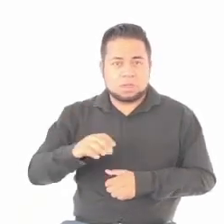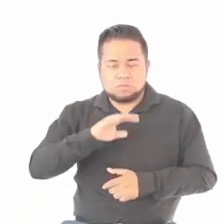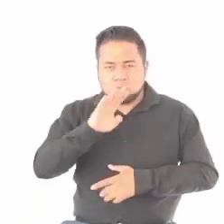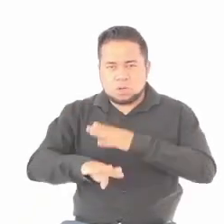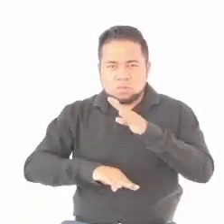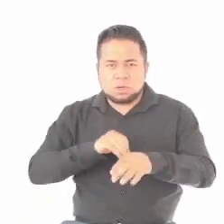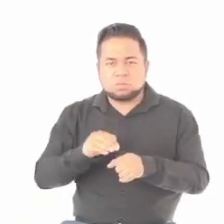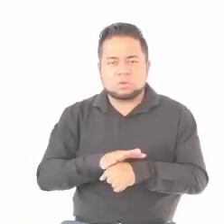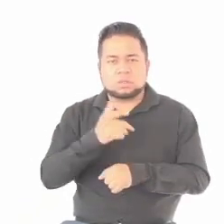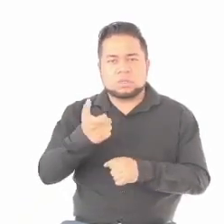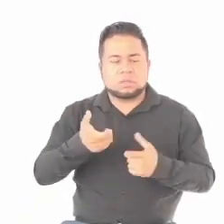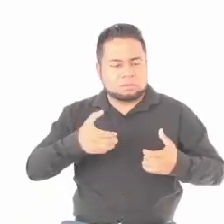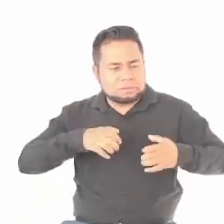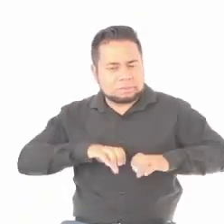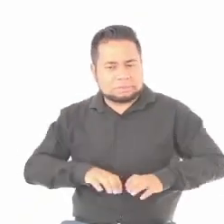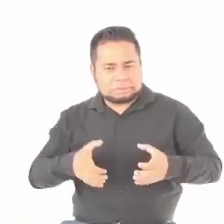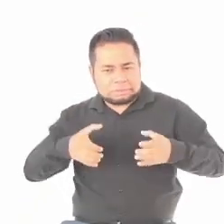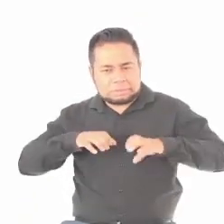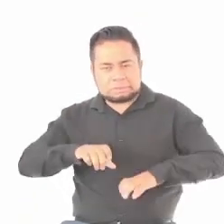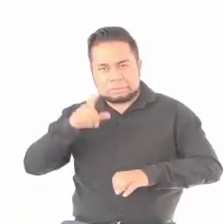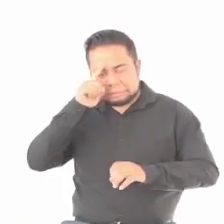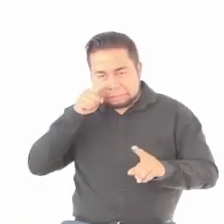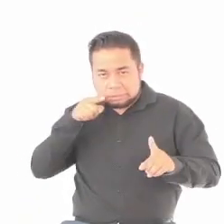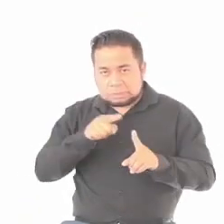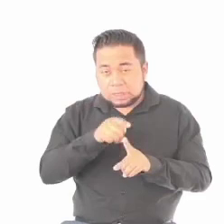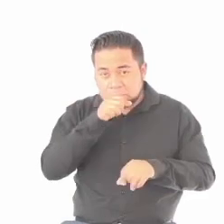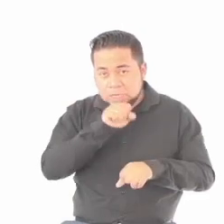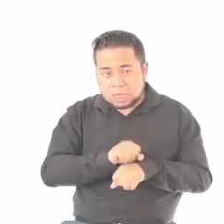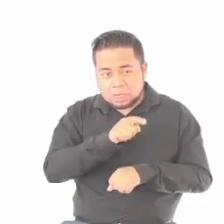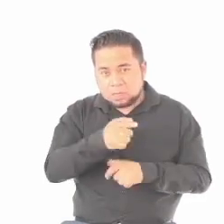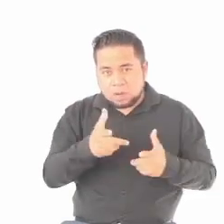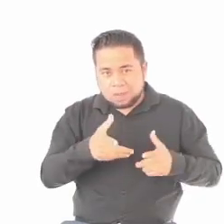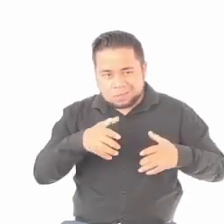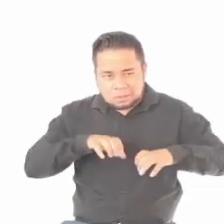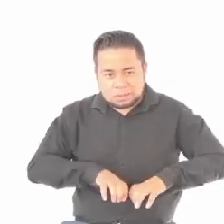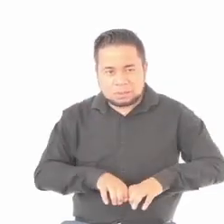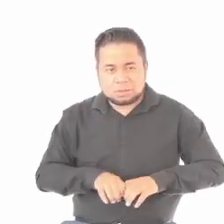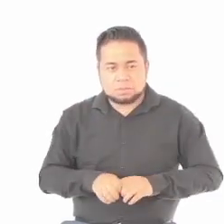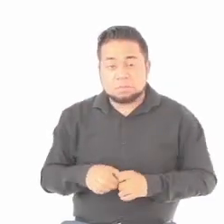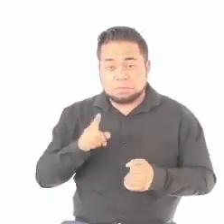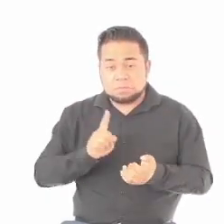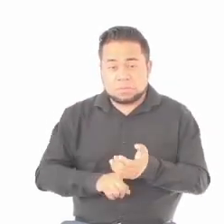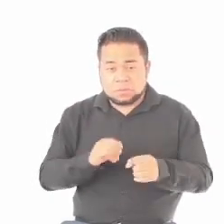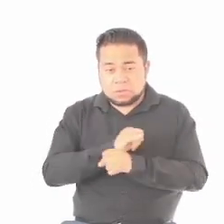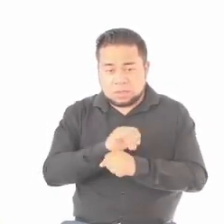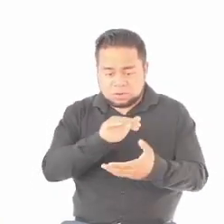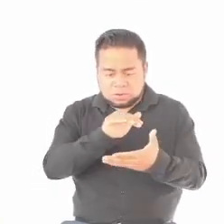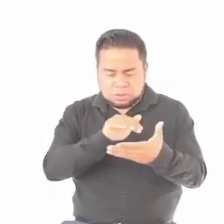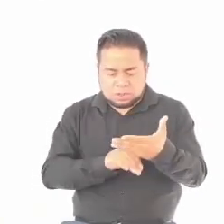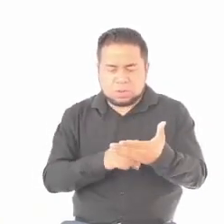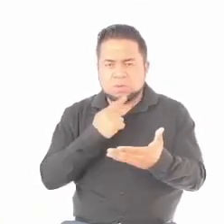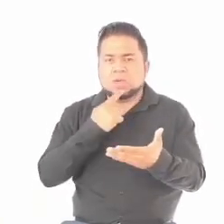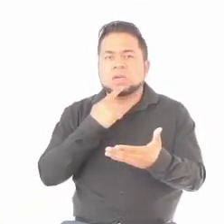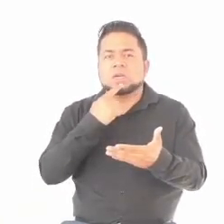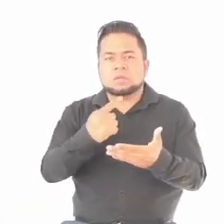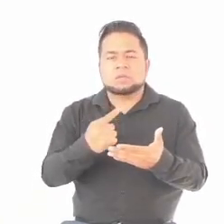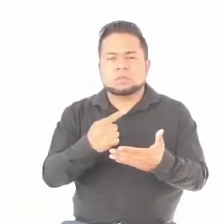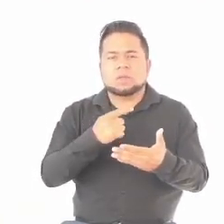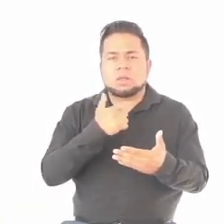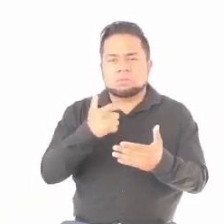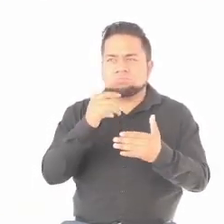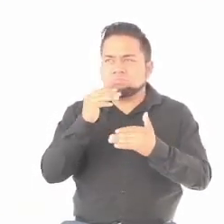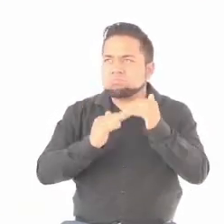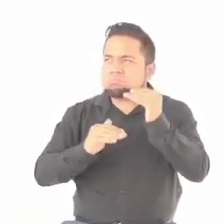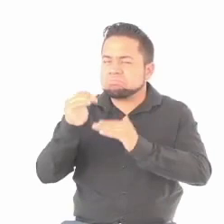el saqueo de los recursos destinados a esta secretaría. En el informe se destaca la